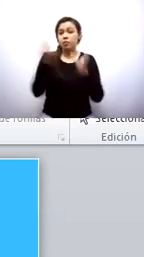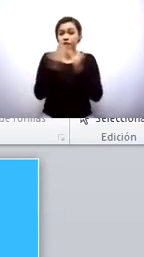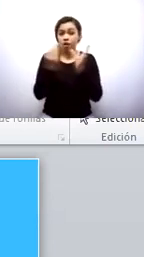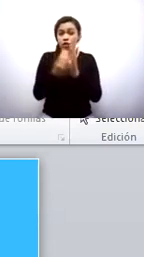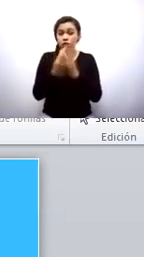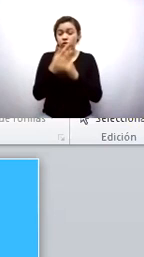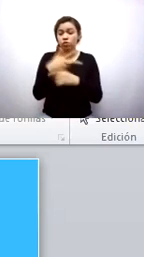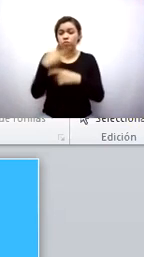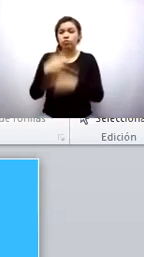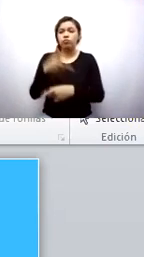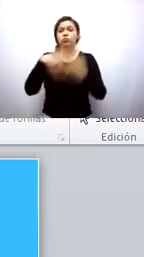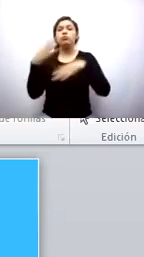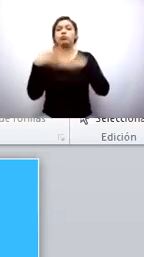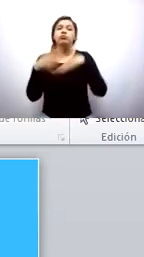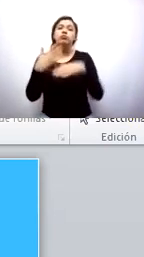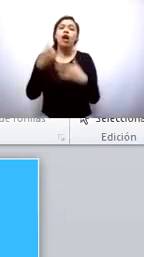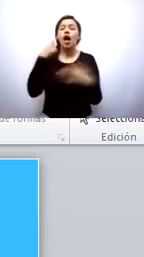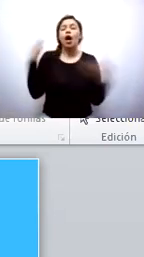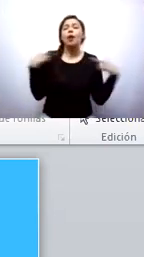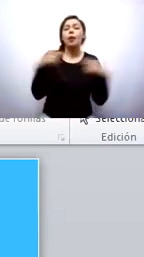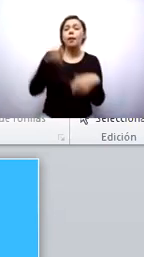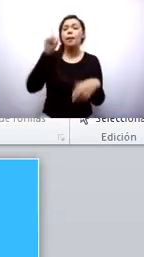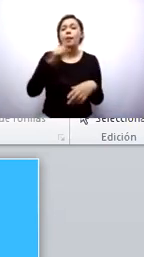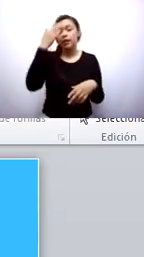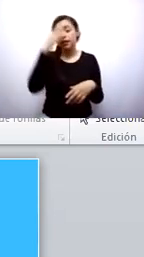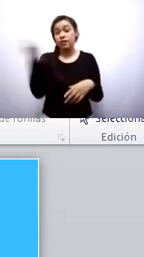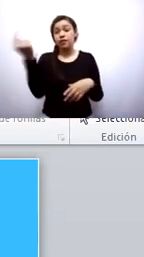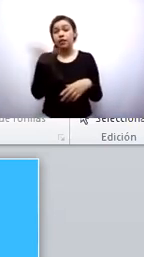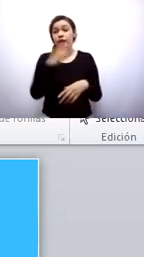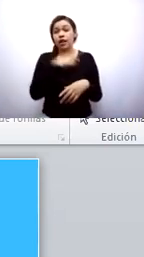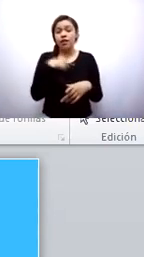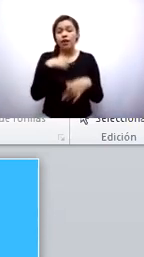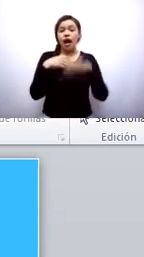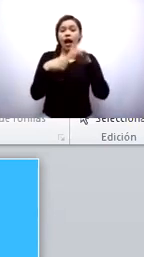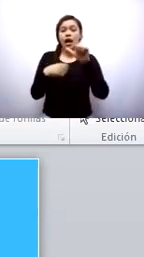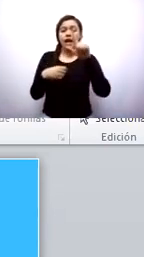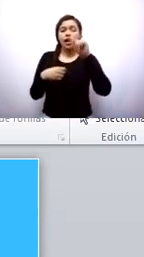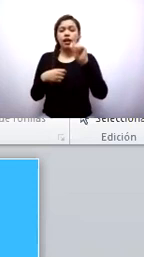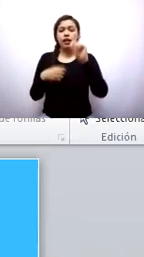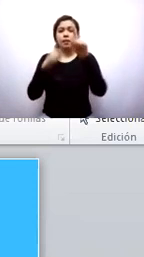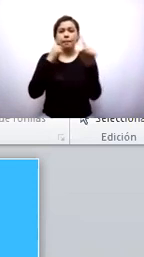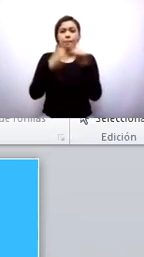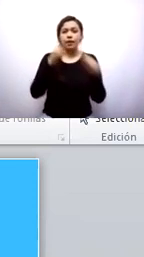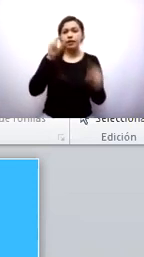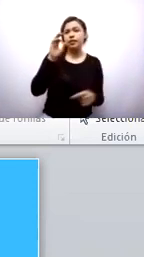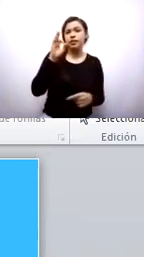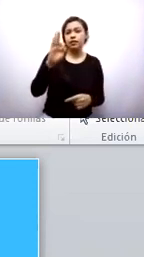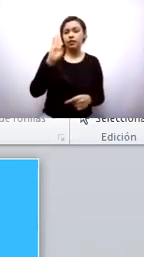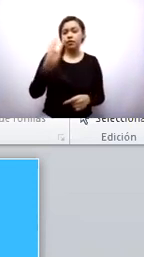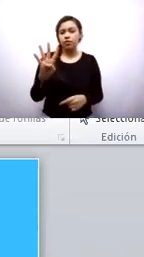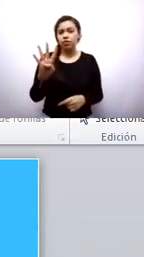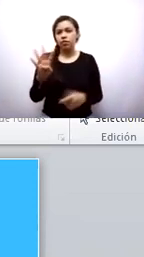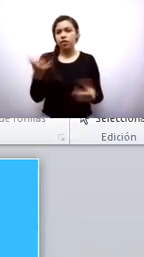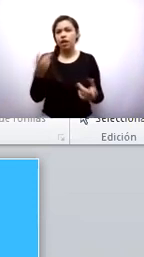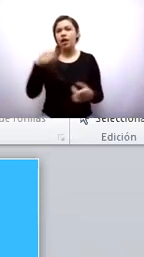a este profesor al que le dicen, ¿sabes qué? Tienes que apretar el comando Alt más F4 y pues le hacen que cierre